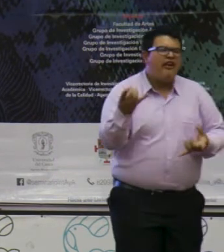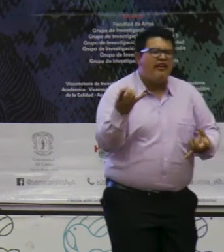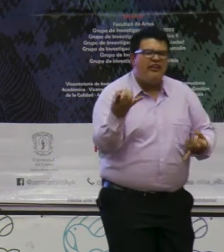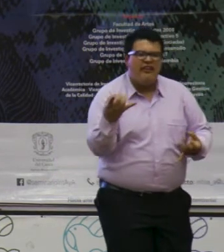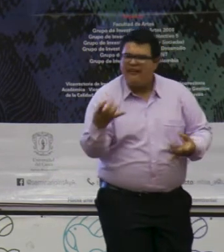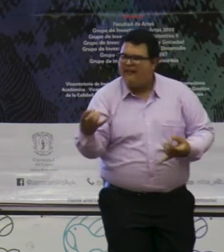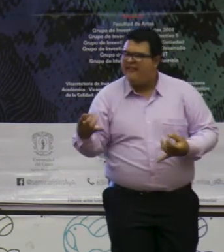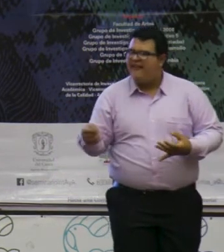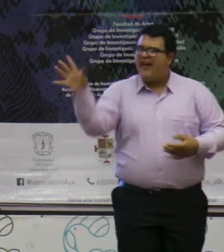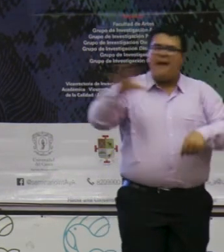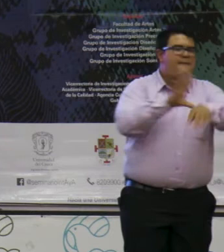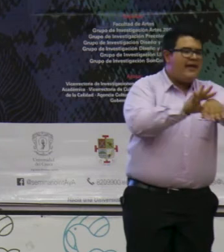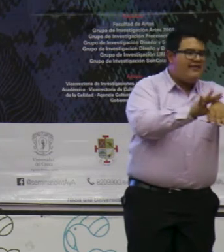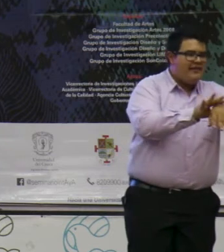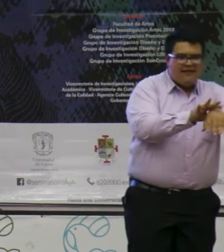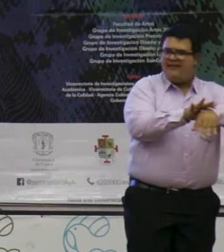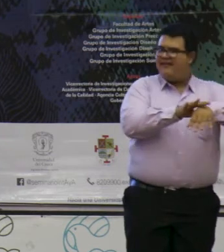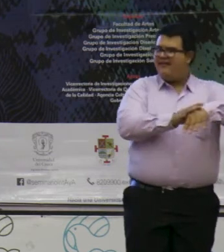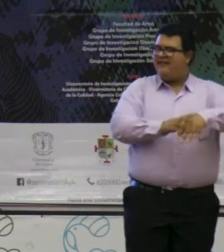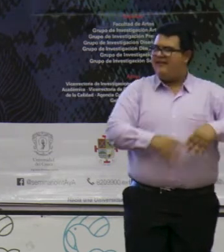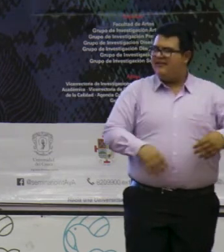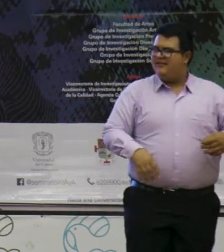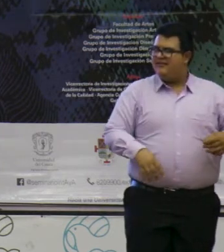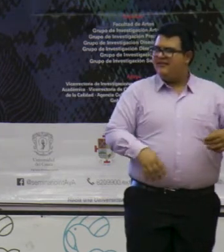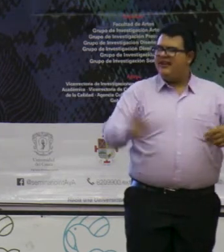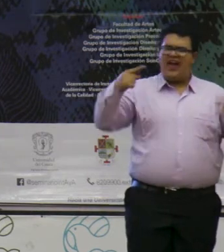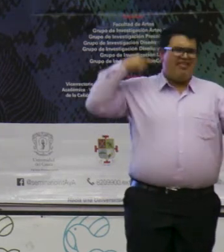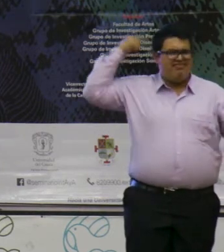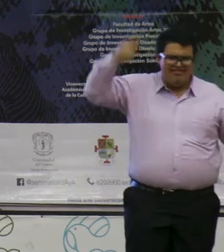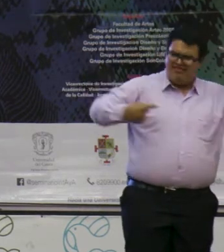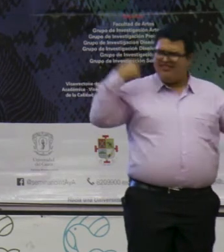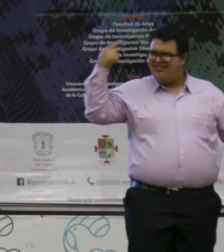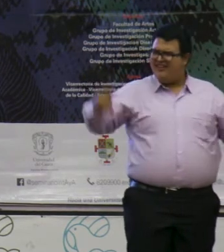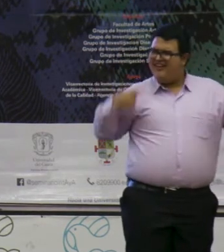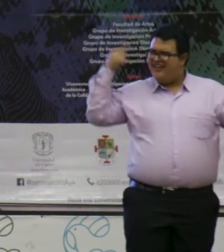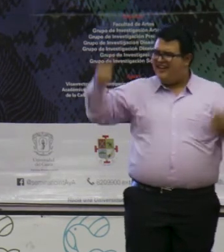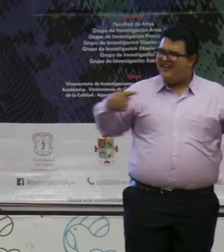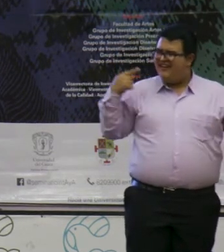Dolor. Medicina. ¿Cómo? ¿Tú dijiste una cosa a mí?